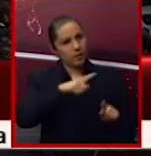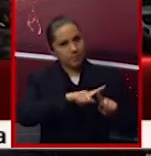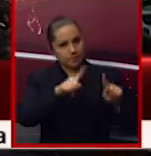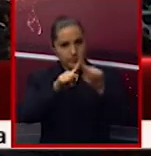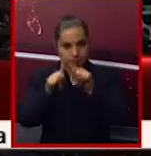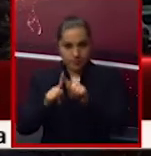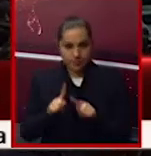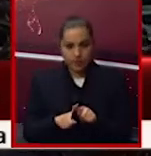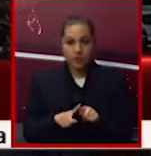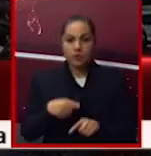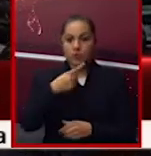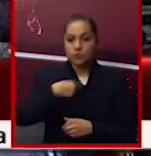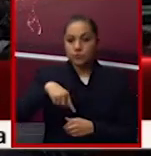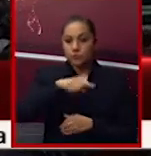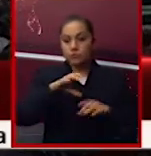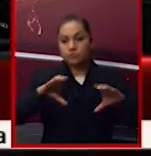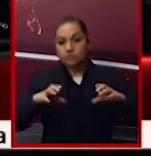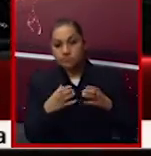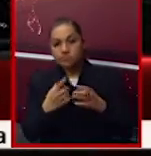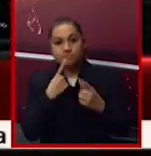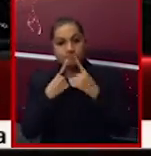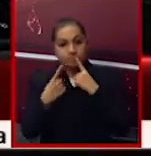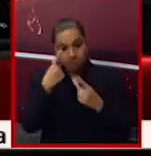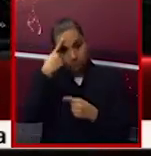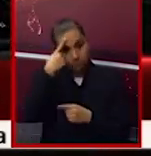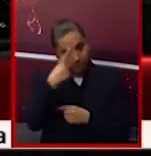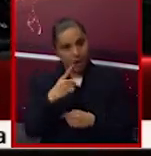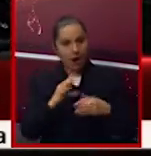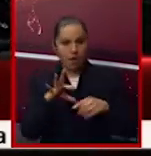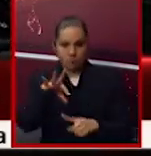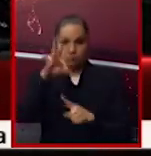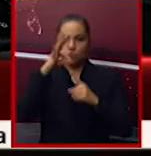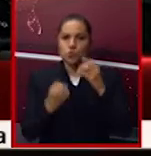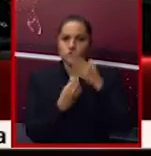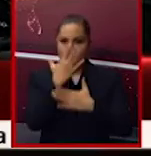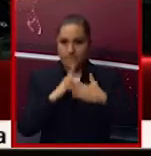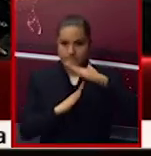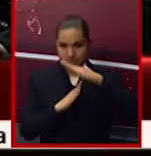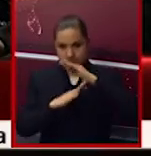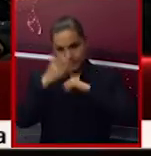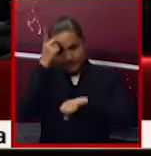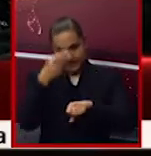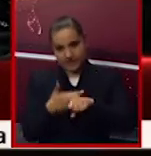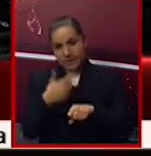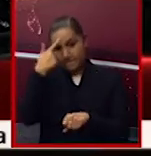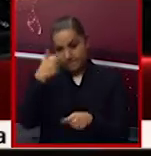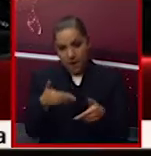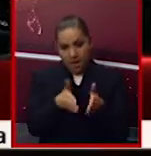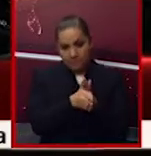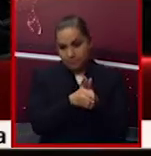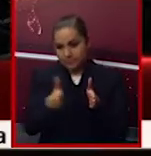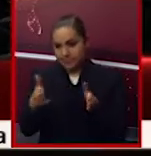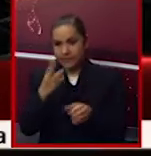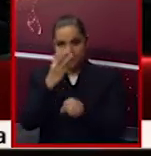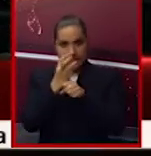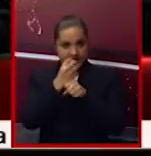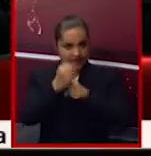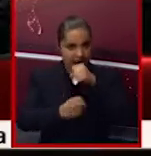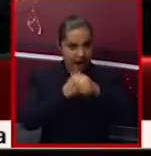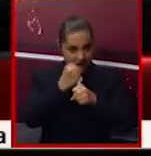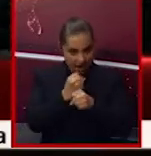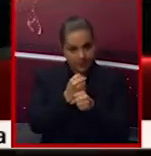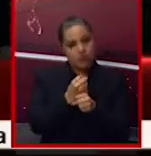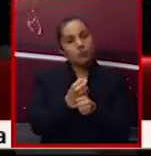parlamentarios relativo a la elección de la mesa directiva para el tercer año de ejercicio y efecto